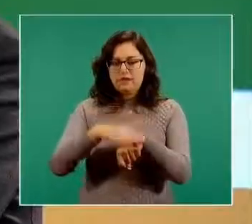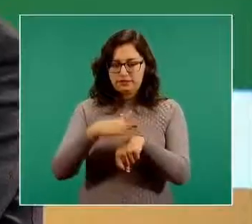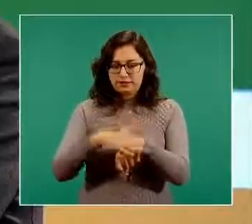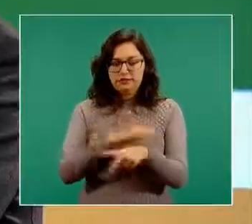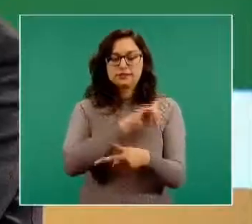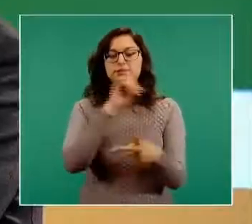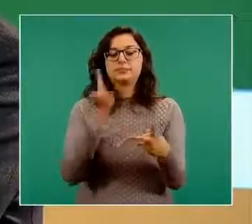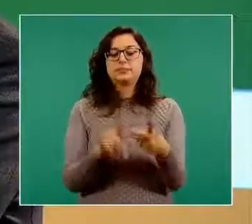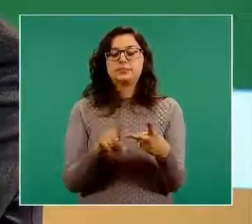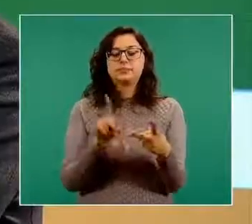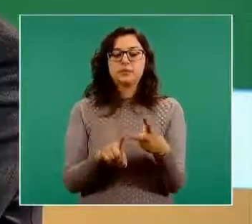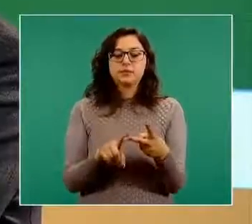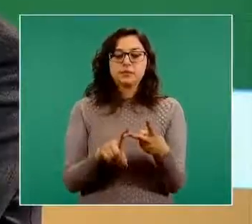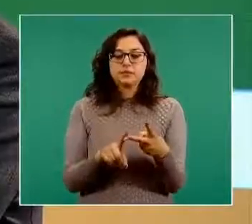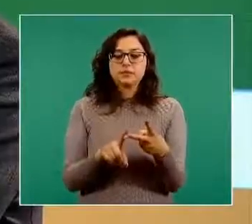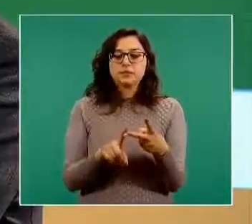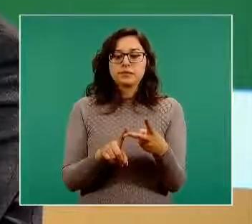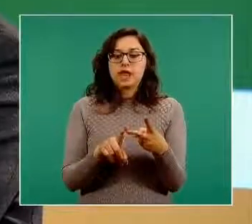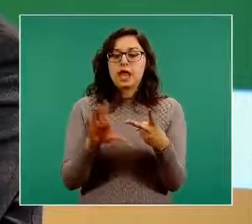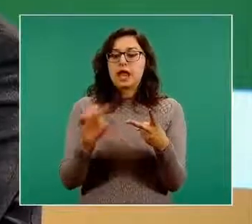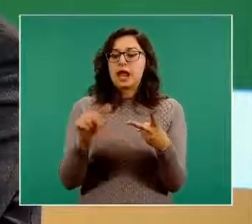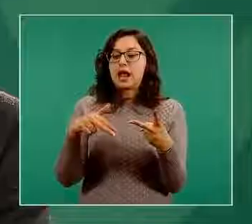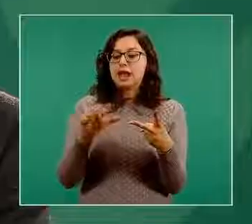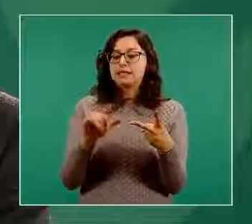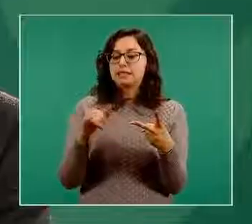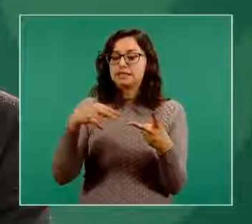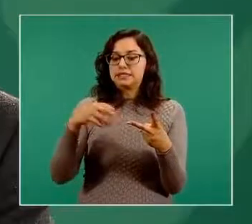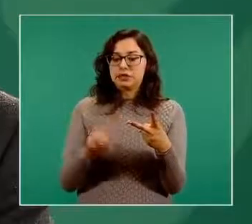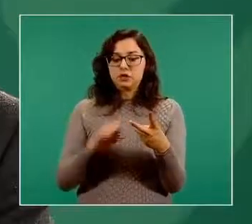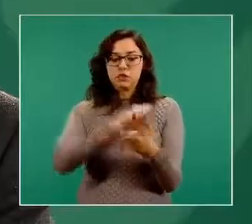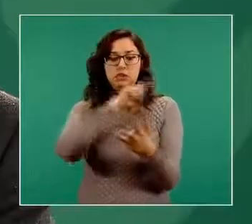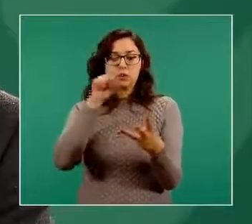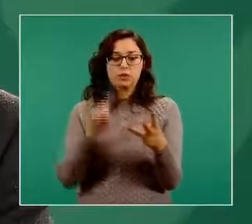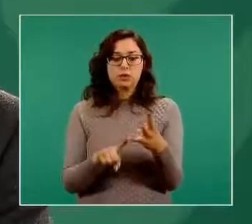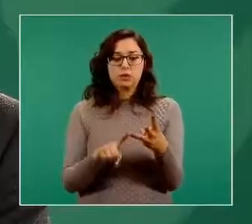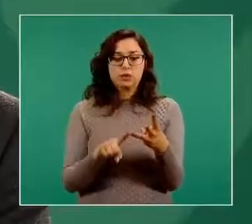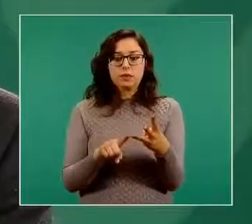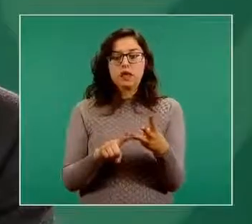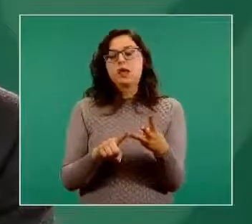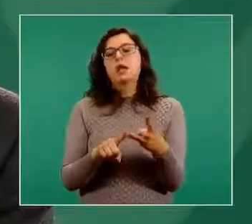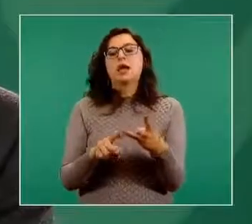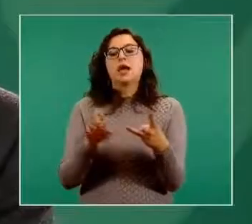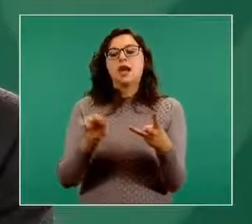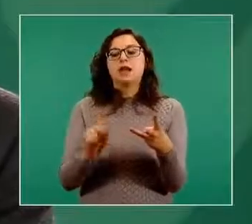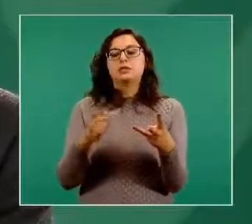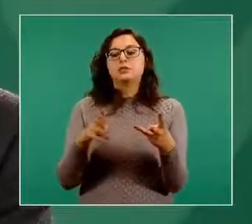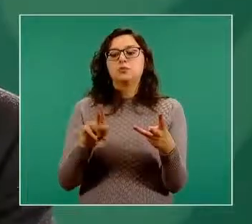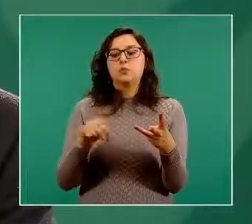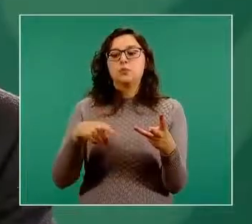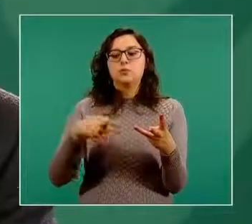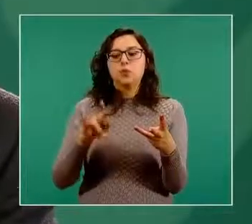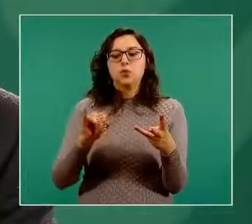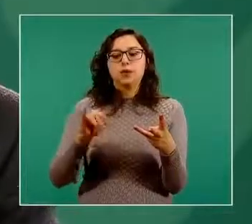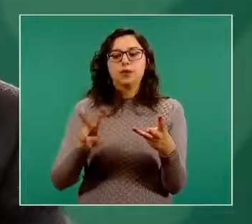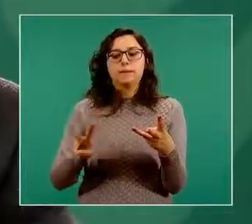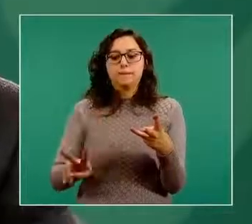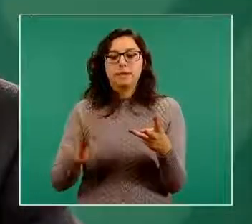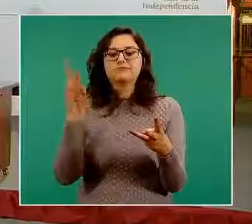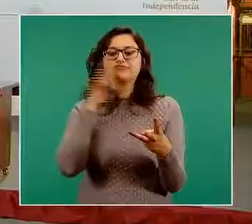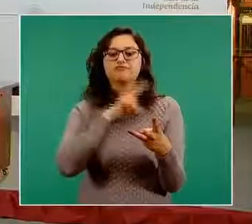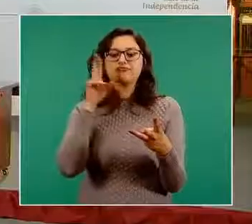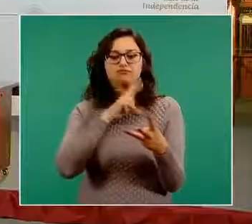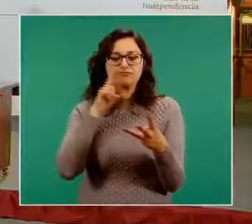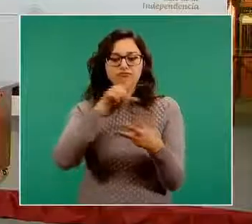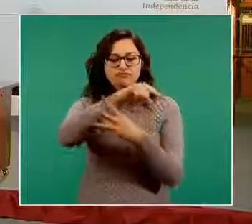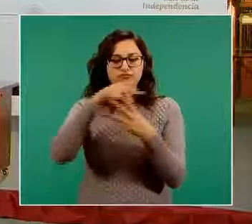segundo, la de CanSino, y lo tercero, la de Sputnik V, que, como recordarán, fue precisamente